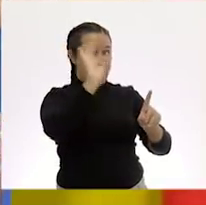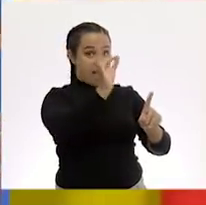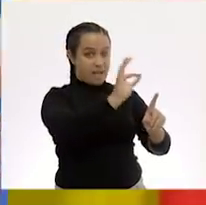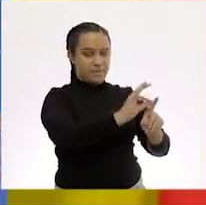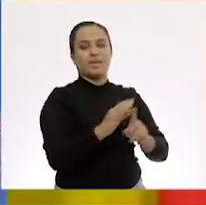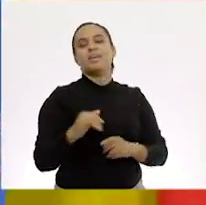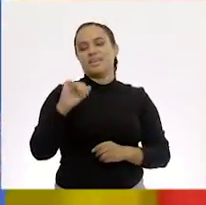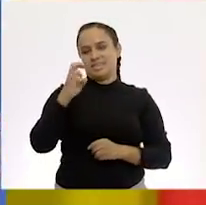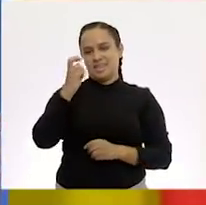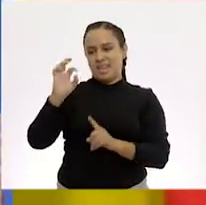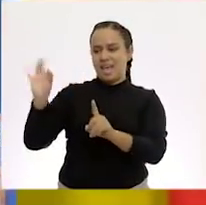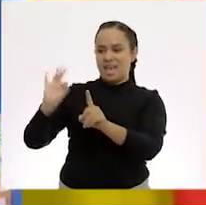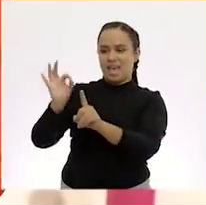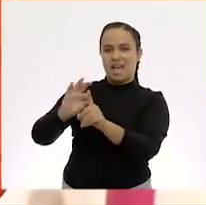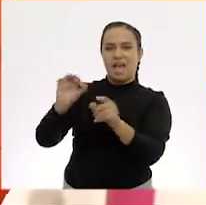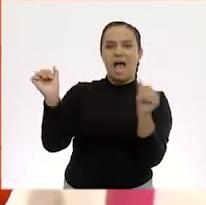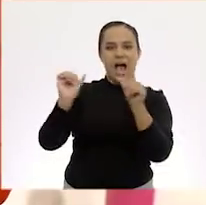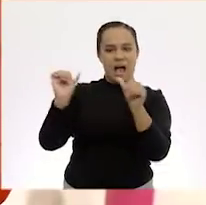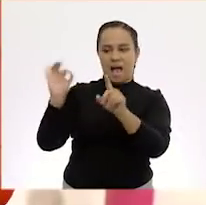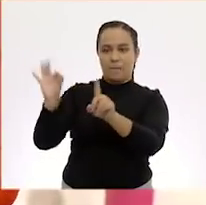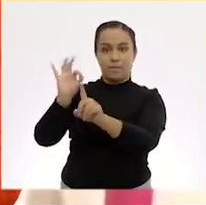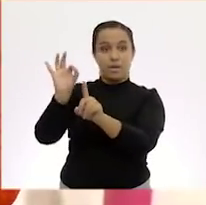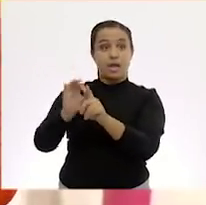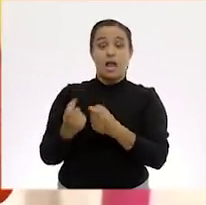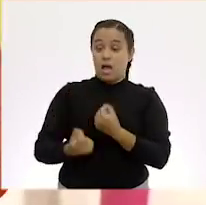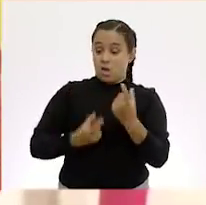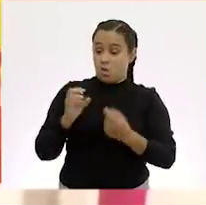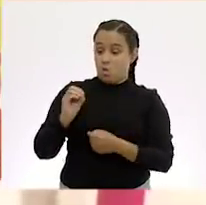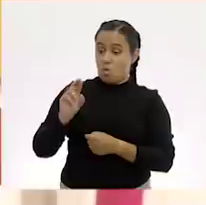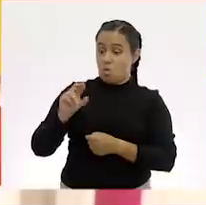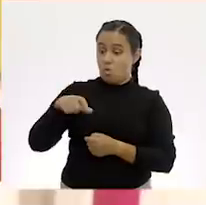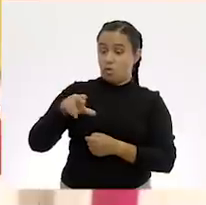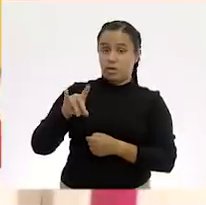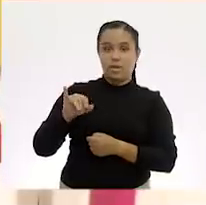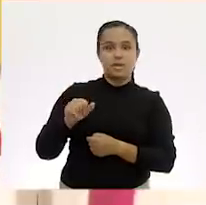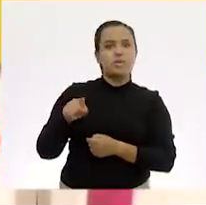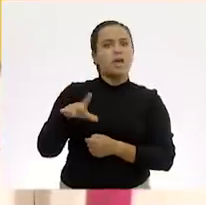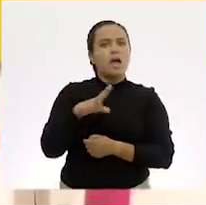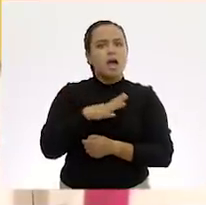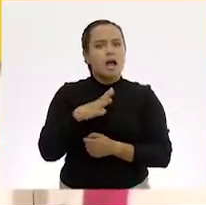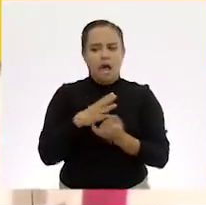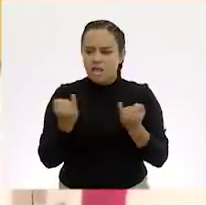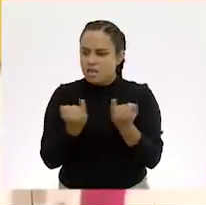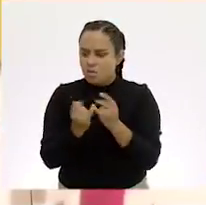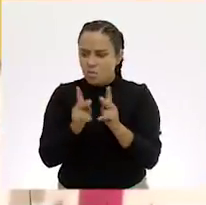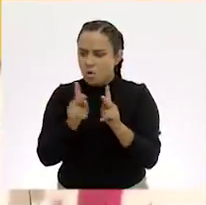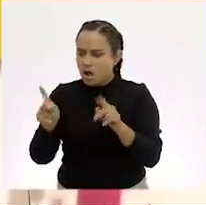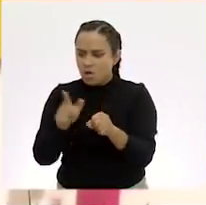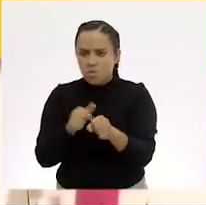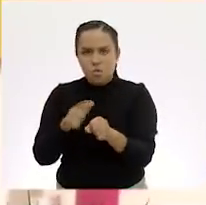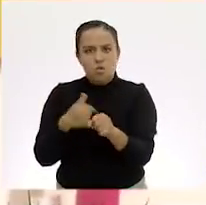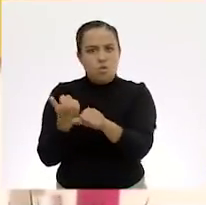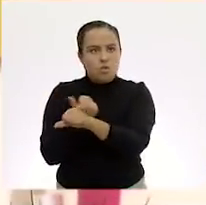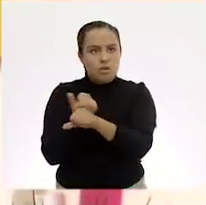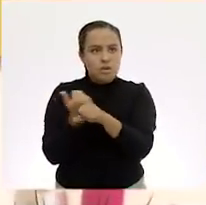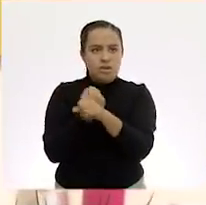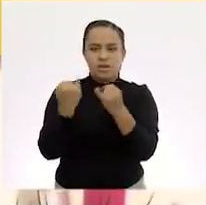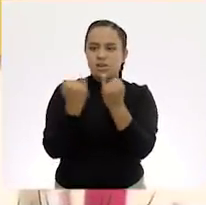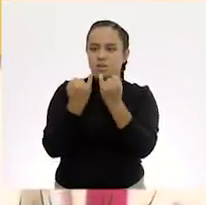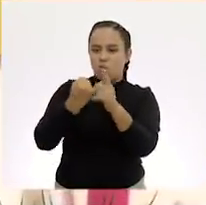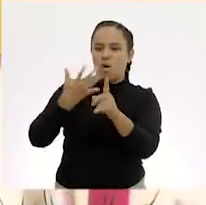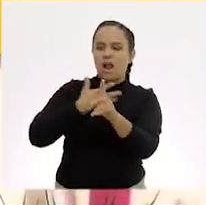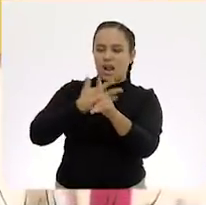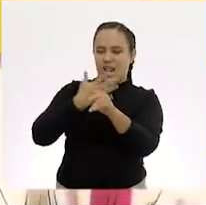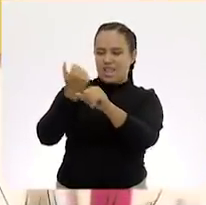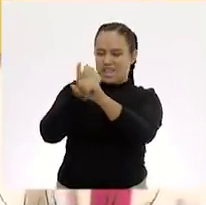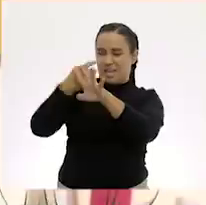Por ejemplo, las abejas. De hecho, hay unas orquídeas que tienen exactamente los mismos colores que las abejas y hasta sus rayitas y